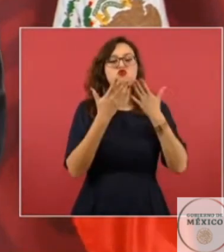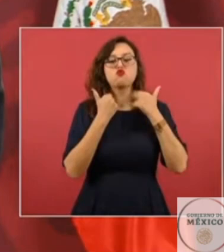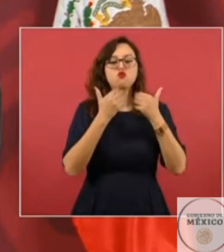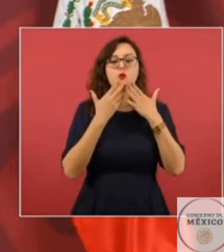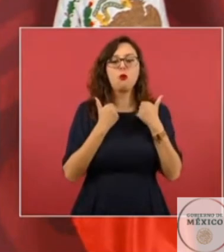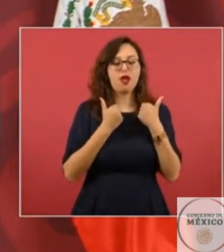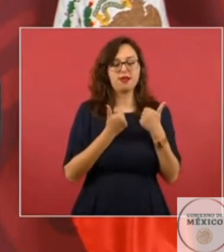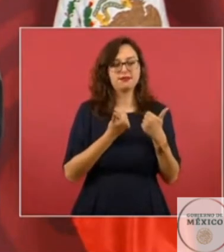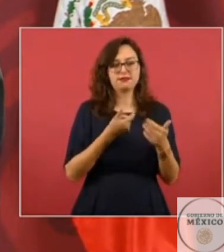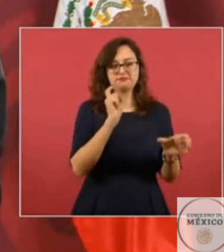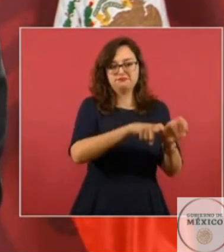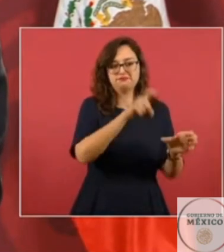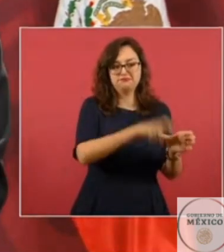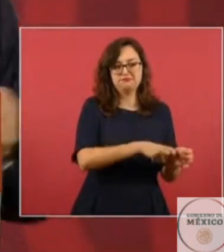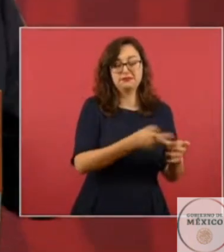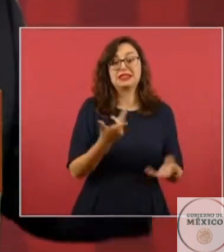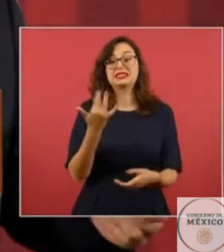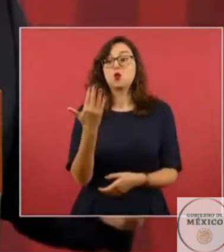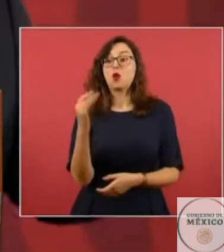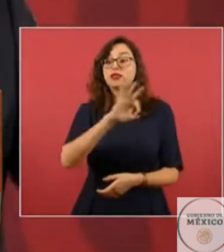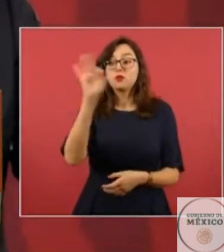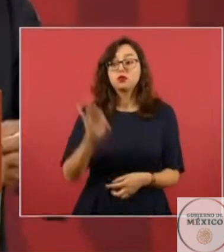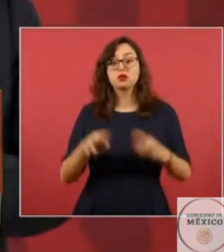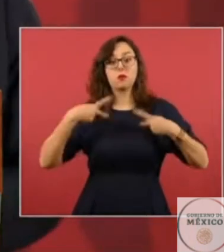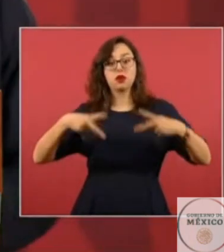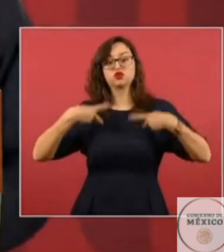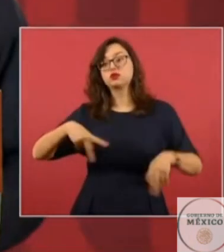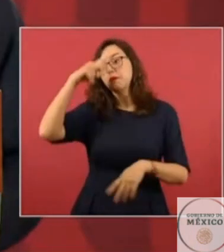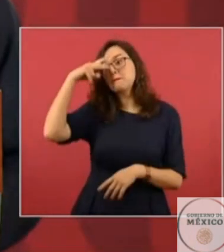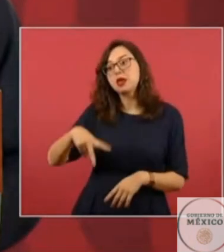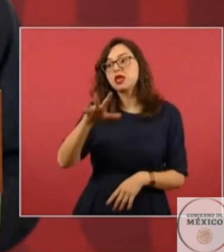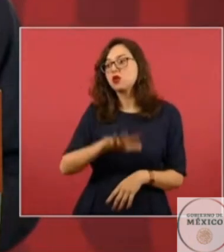población abierta, que no tienen ISSSTE, que no tienen seguro.